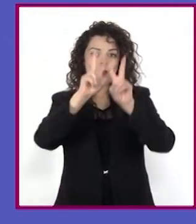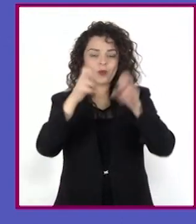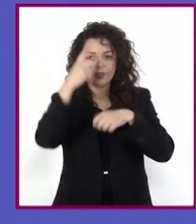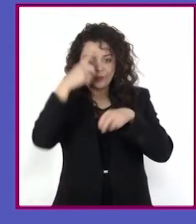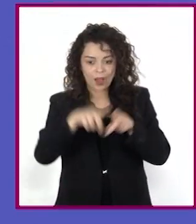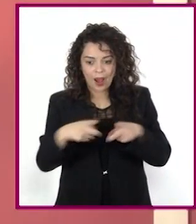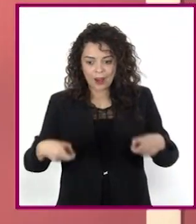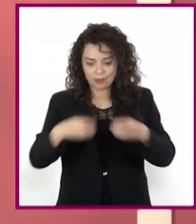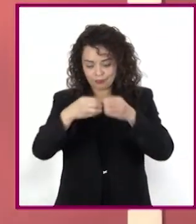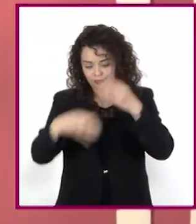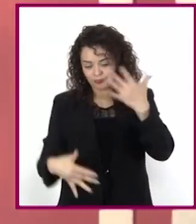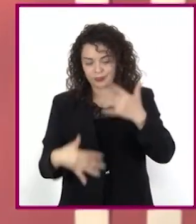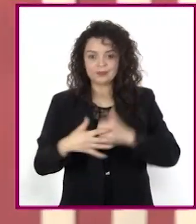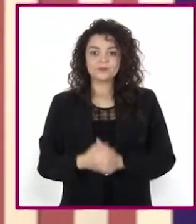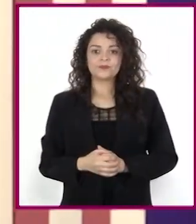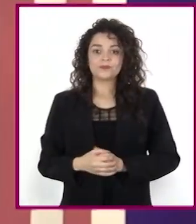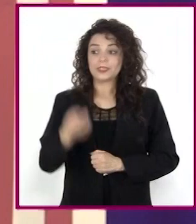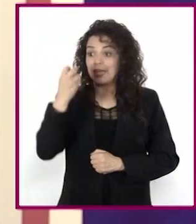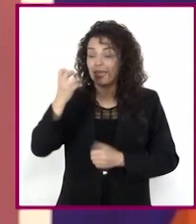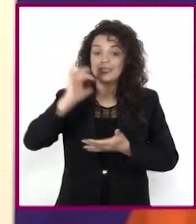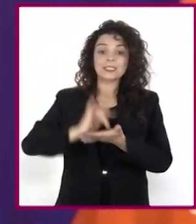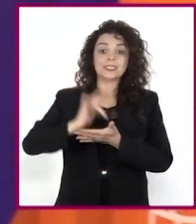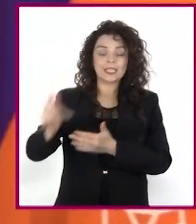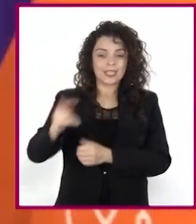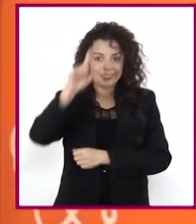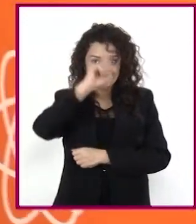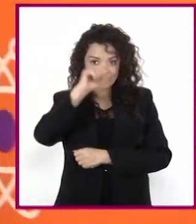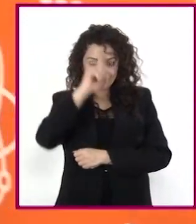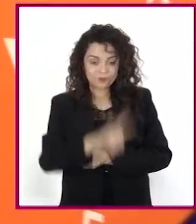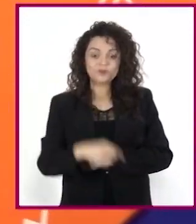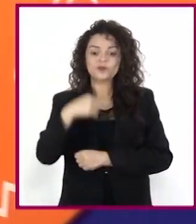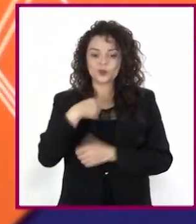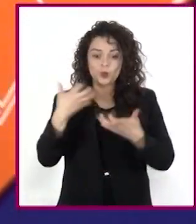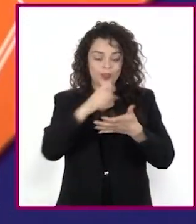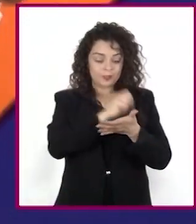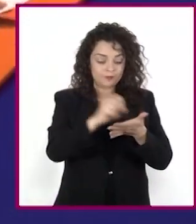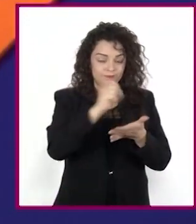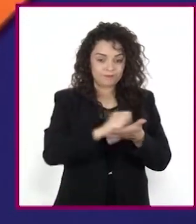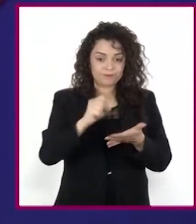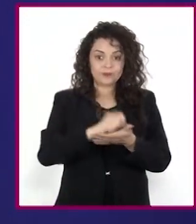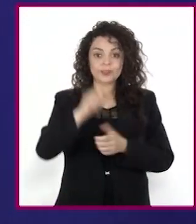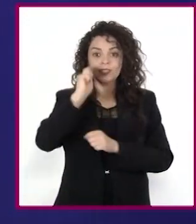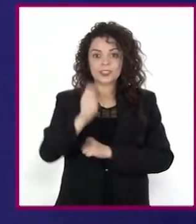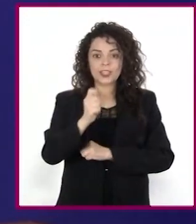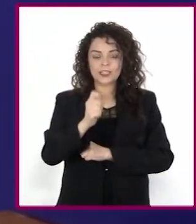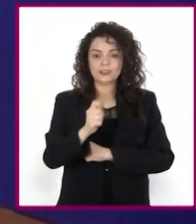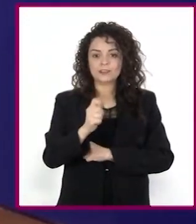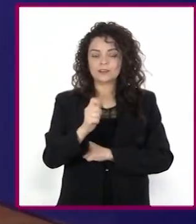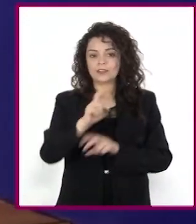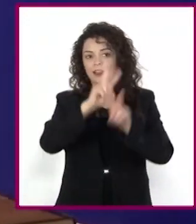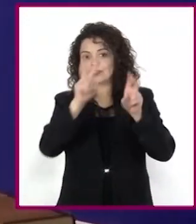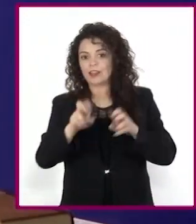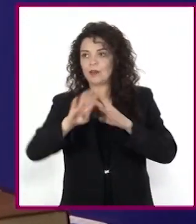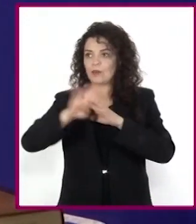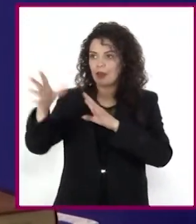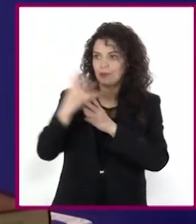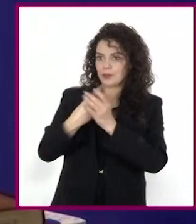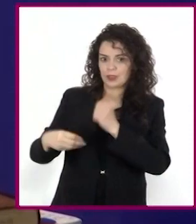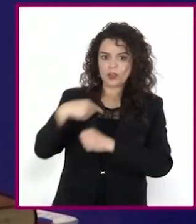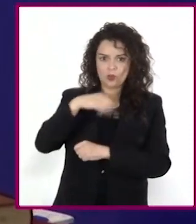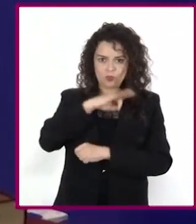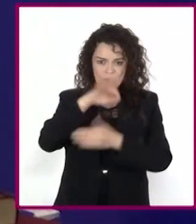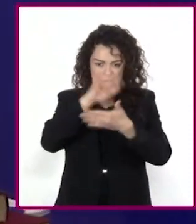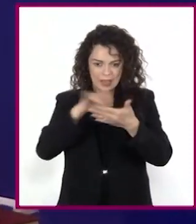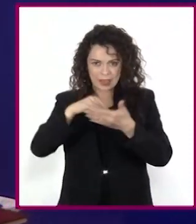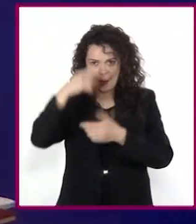desarrolle. Gracias a todos estos consejos logré redactar parte del texto sobre migración. ¿Podemos leerlo para identificar el